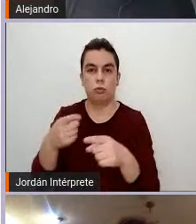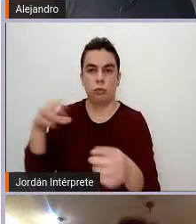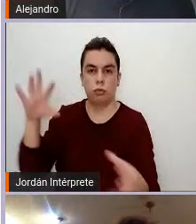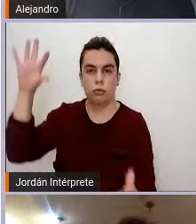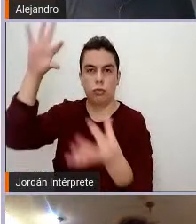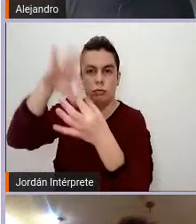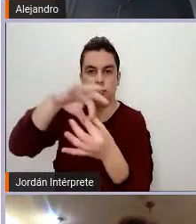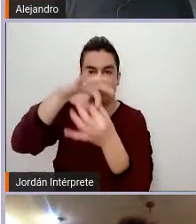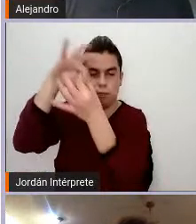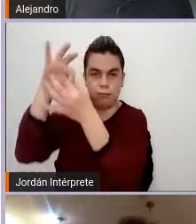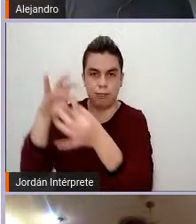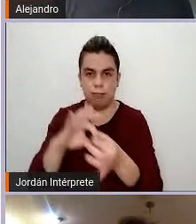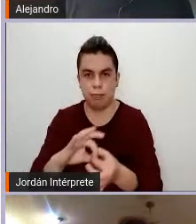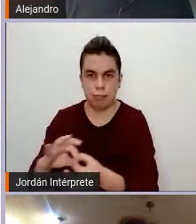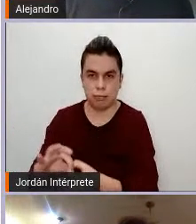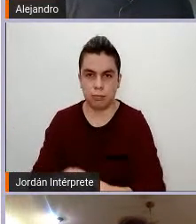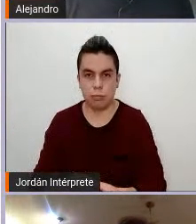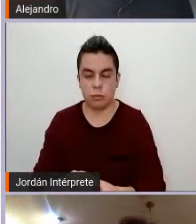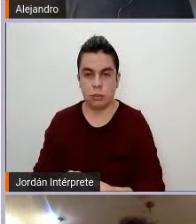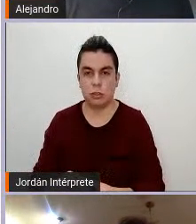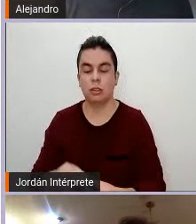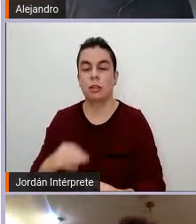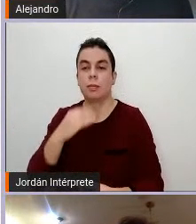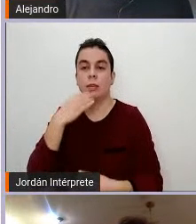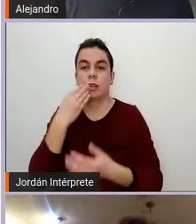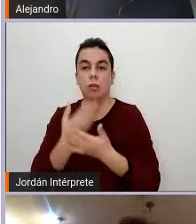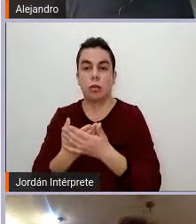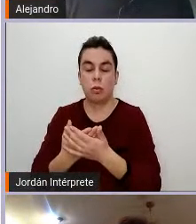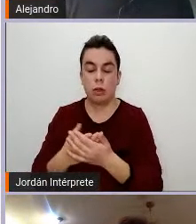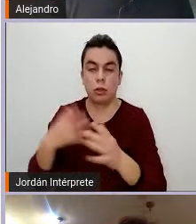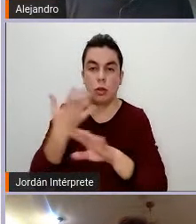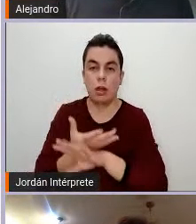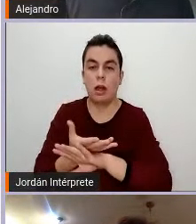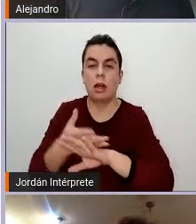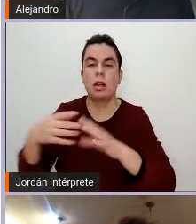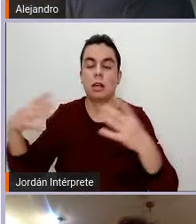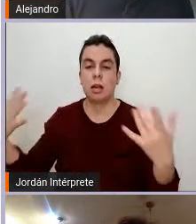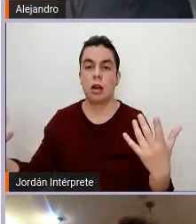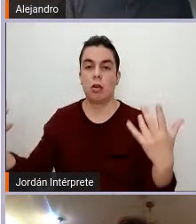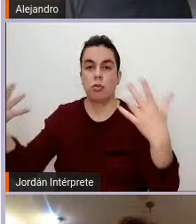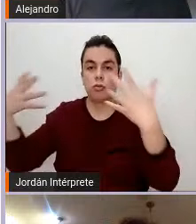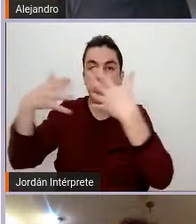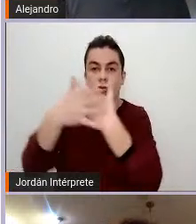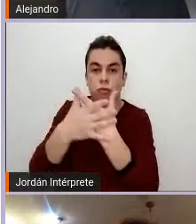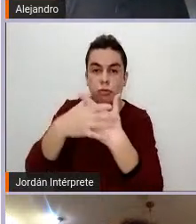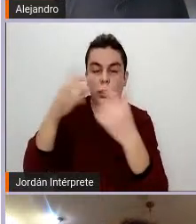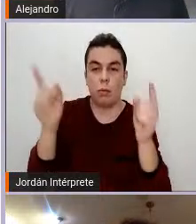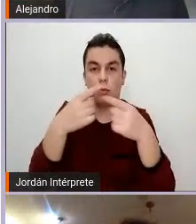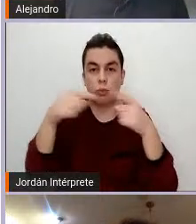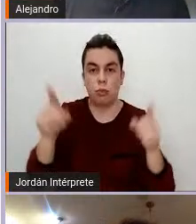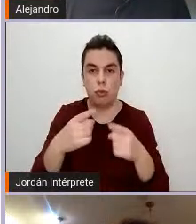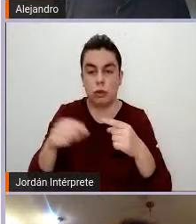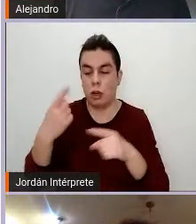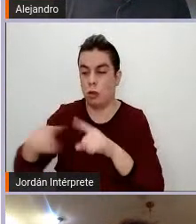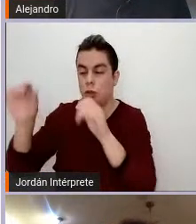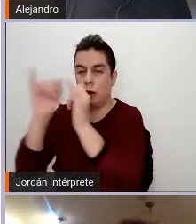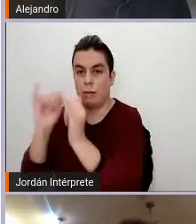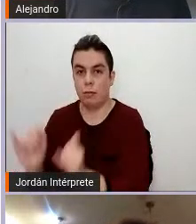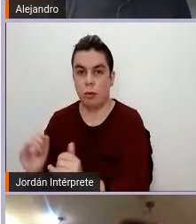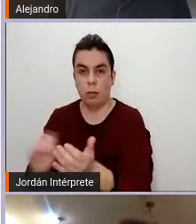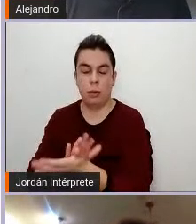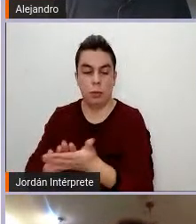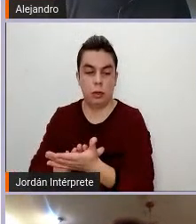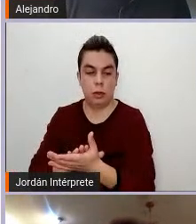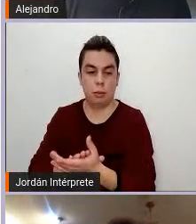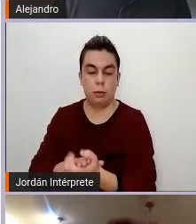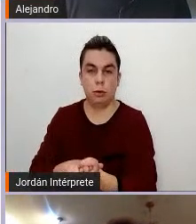Desde esas primeras evidencias, la interrelación de la música con otras artes se desarrolló de diversas maneras. Por ejemplo,